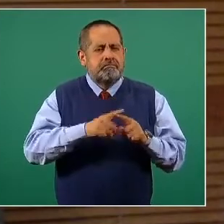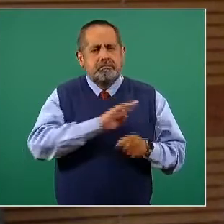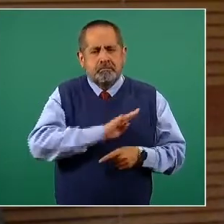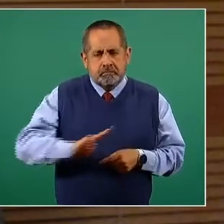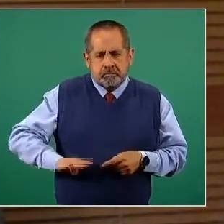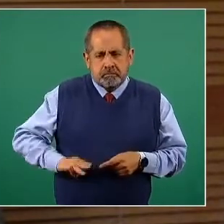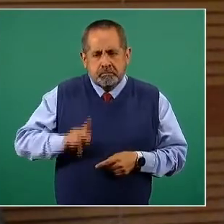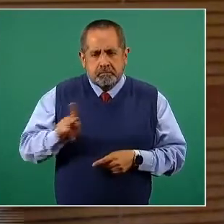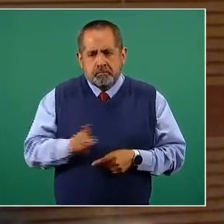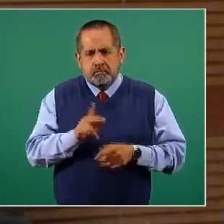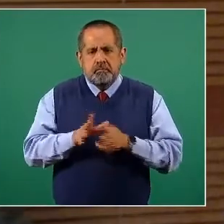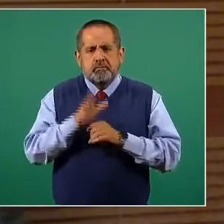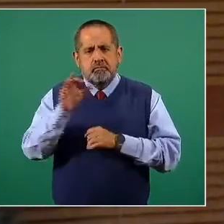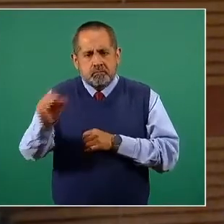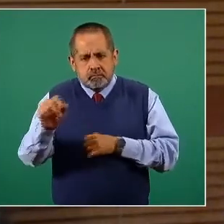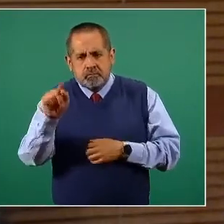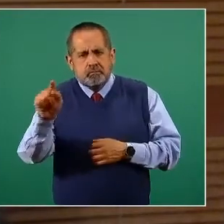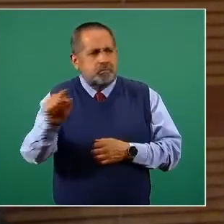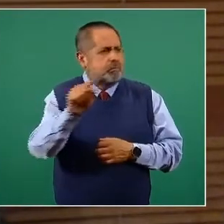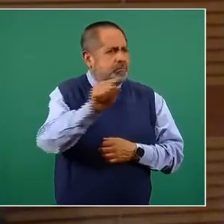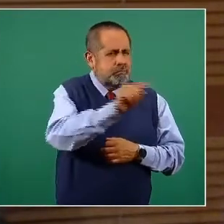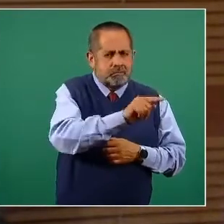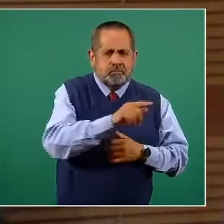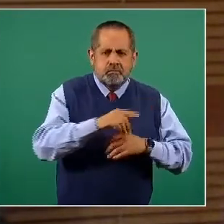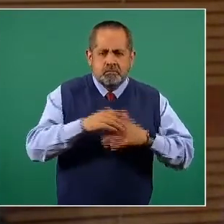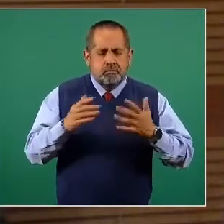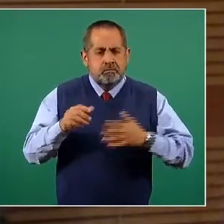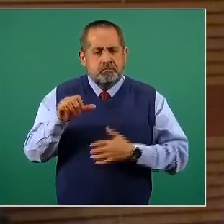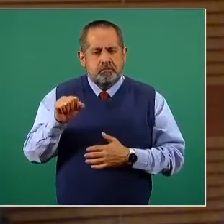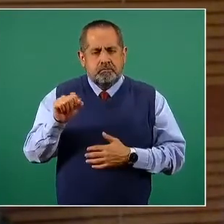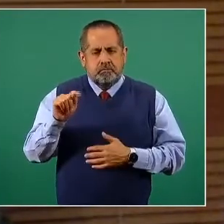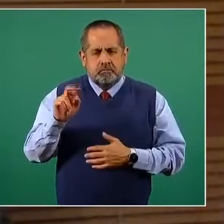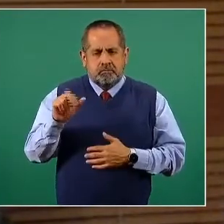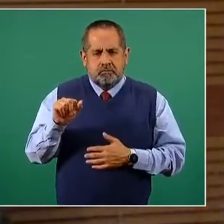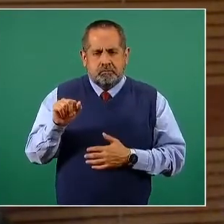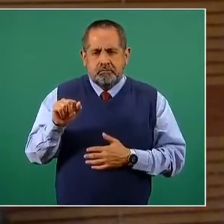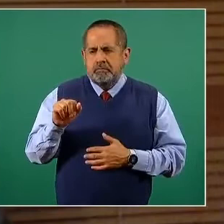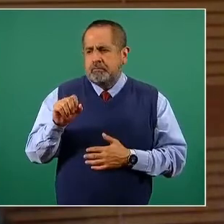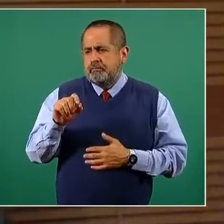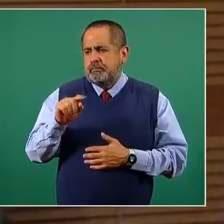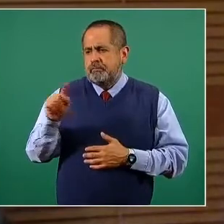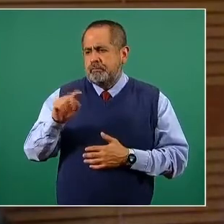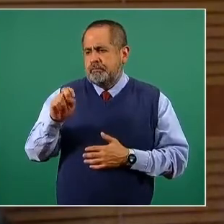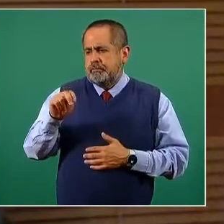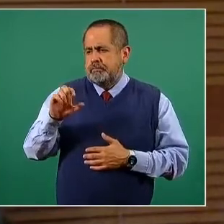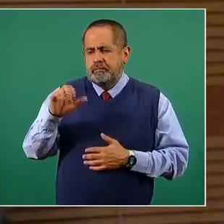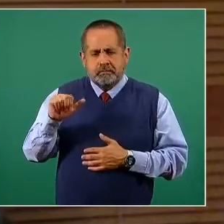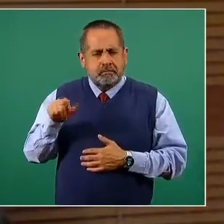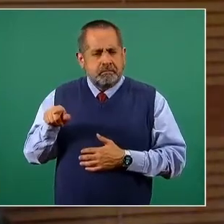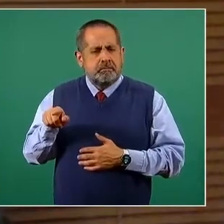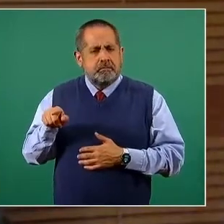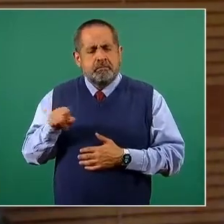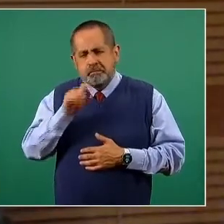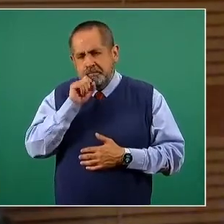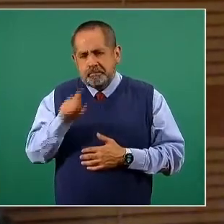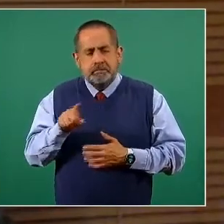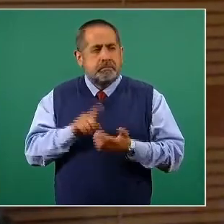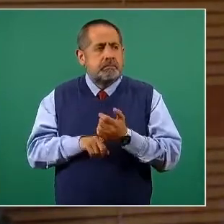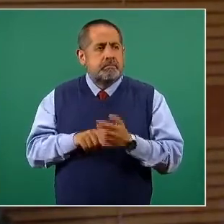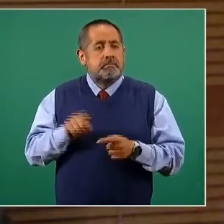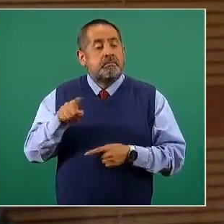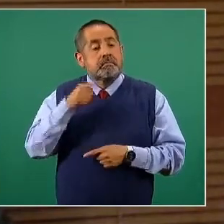rurales que se dispersó la vacuna con AstraZeneca, como también en